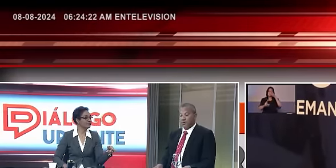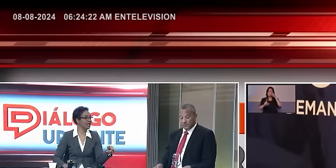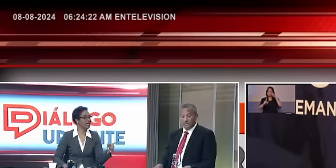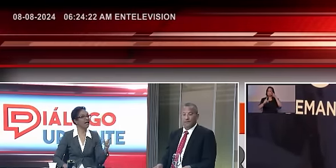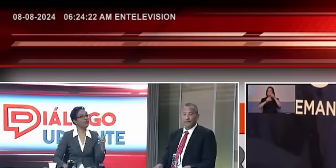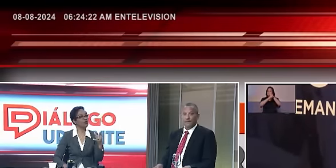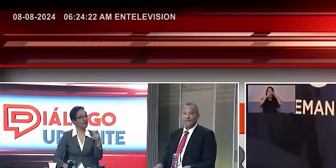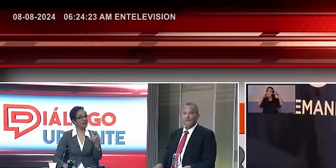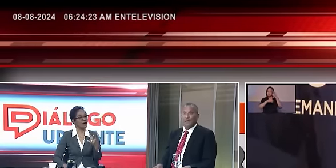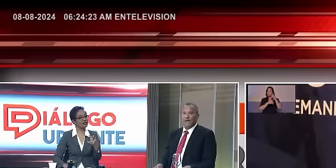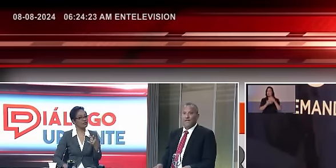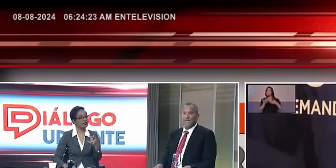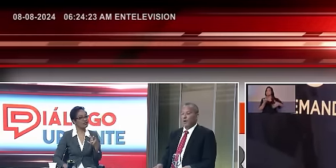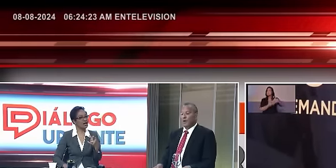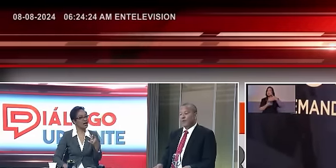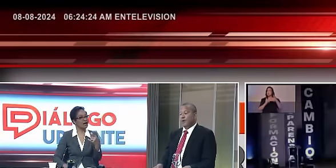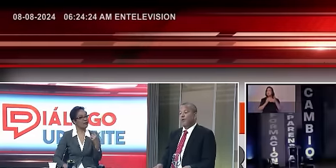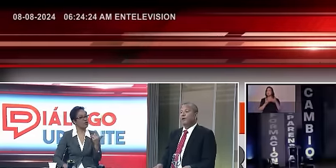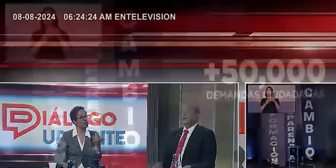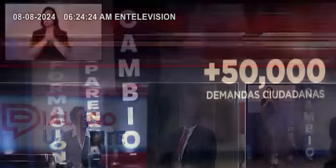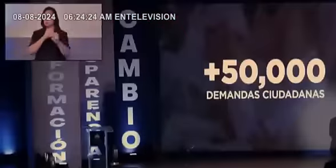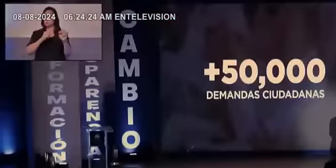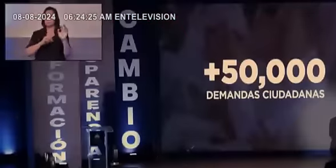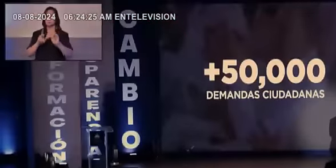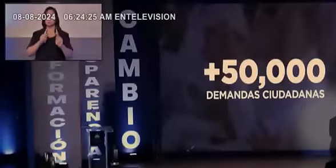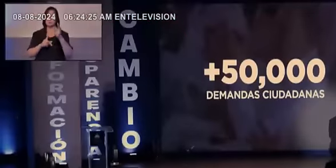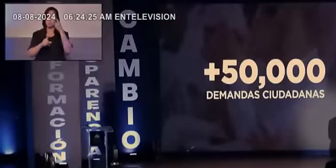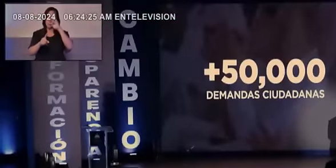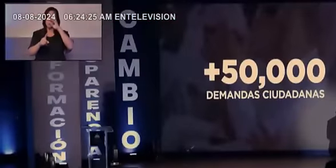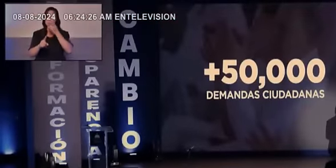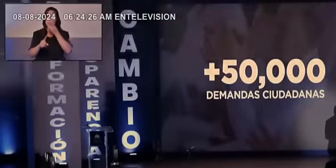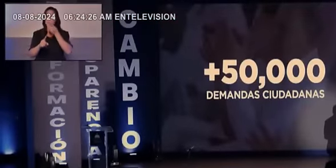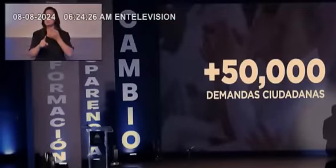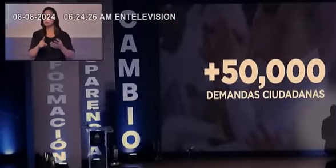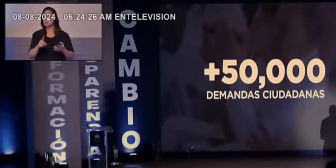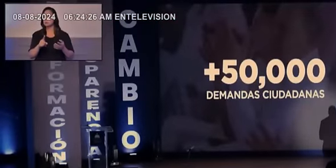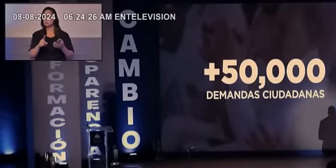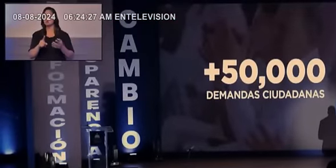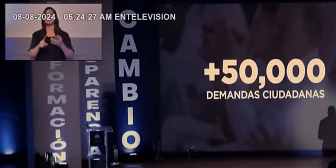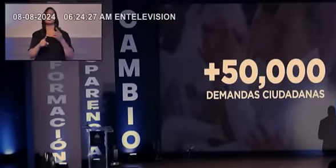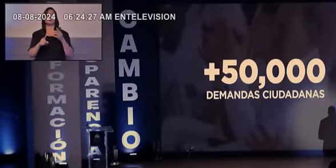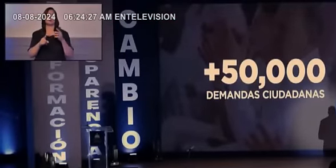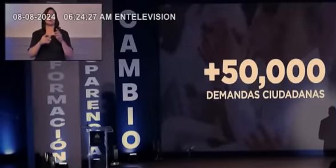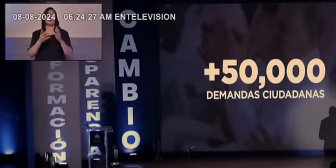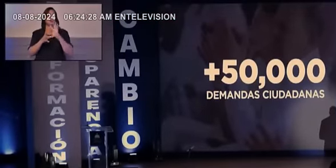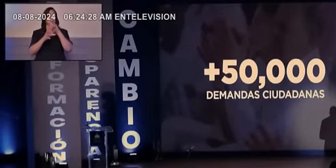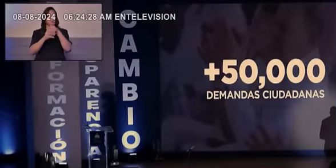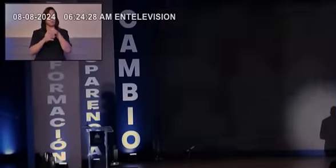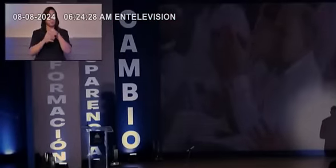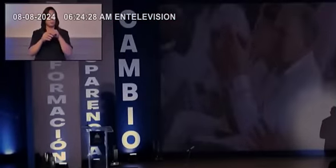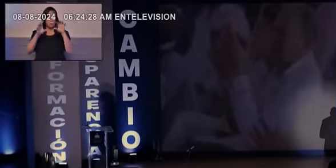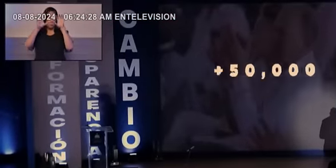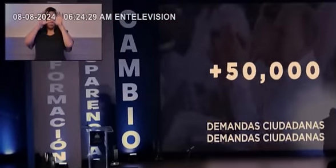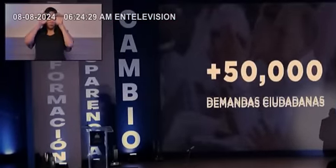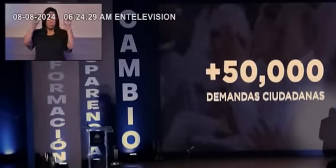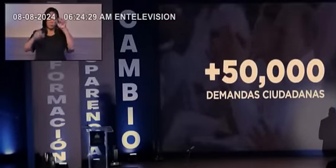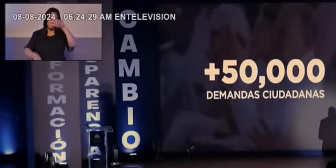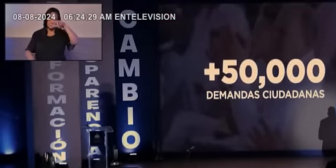que sí. Él habló de avances. Habló del programa de vuelta al barrio. Dígame usted qué